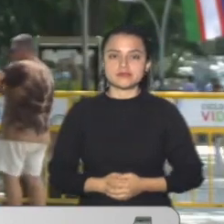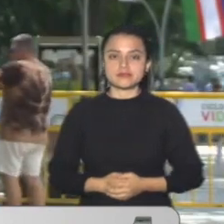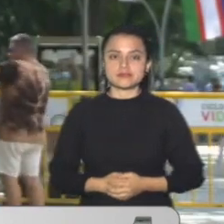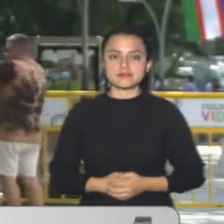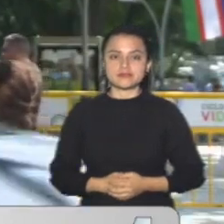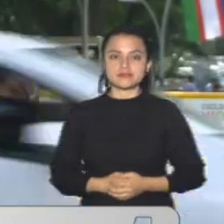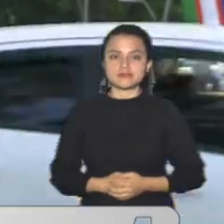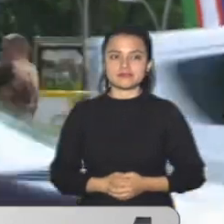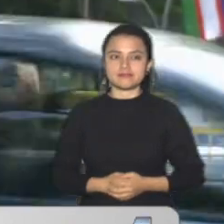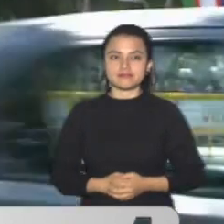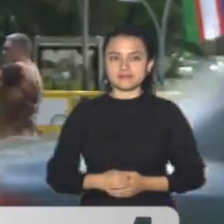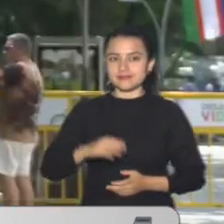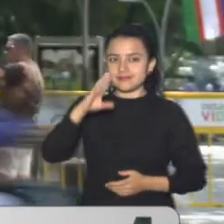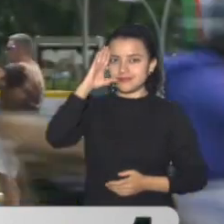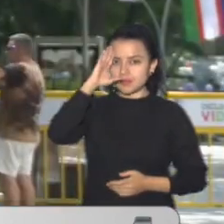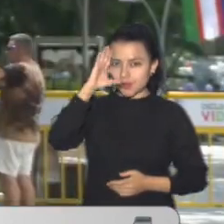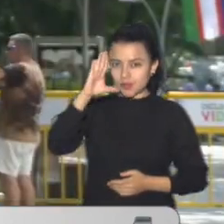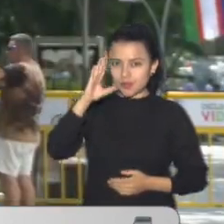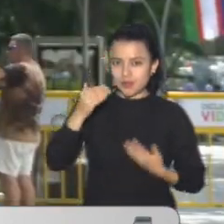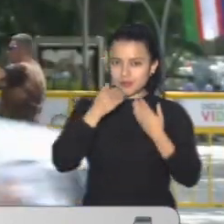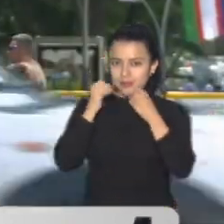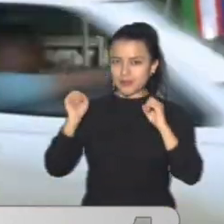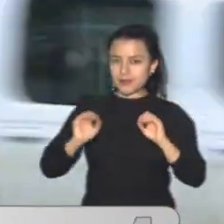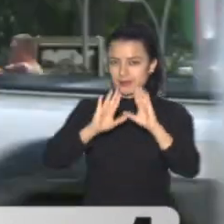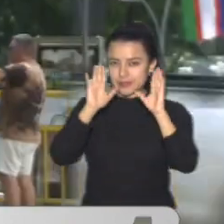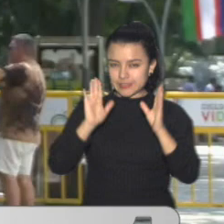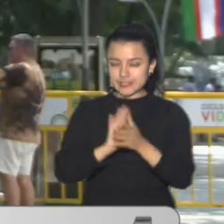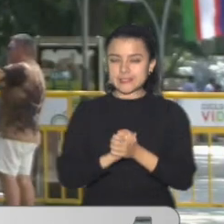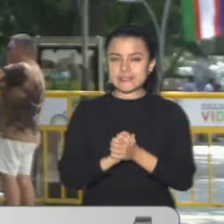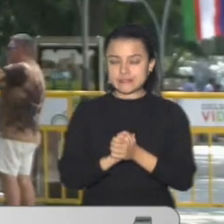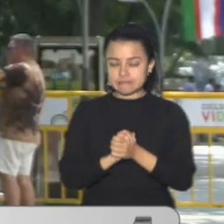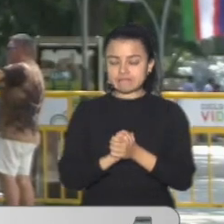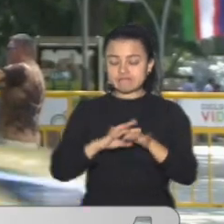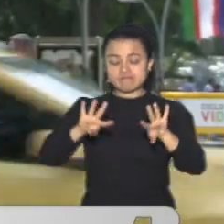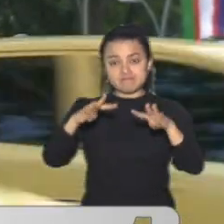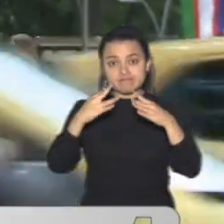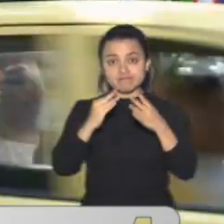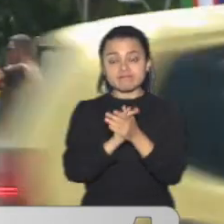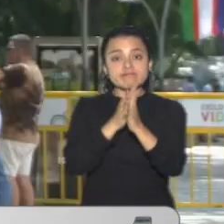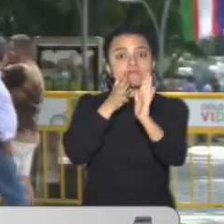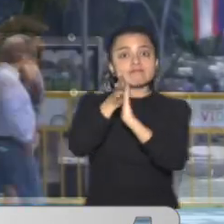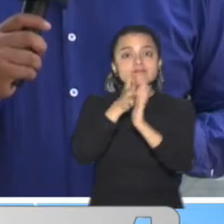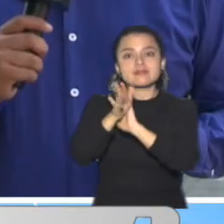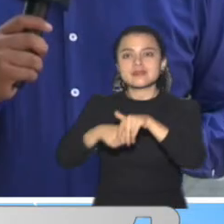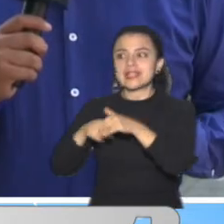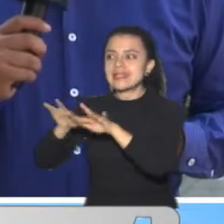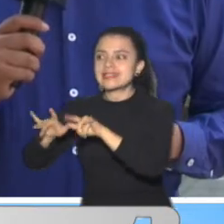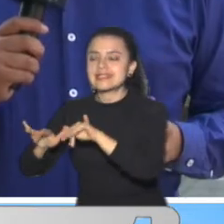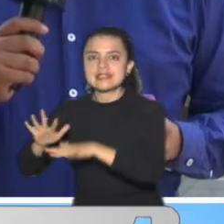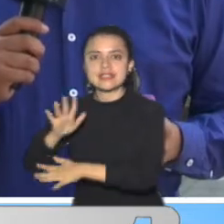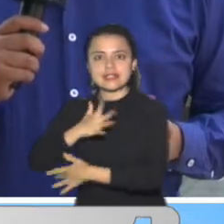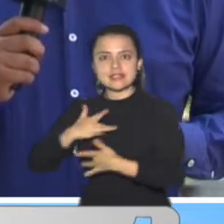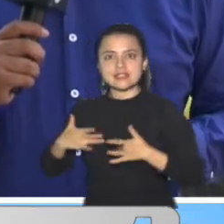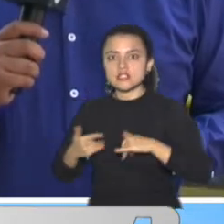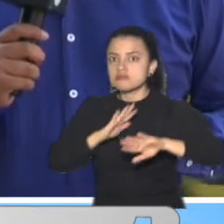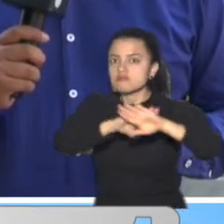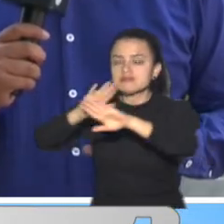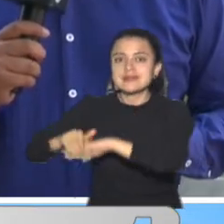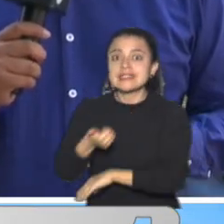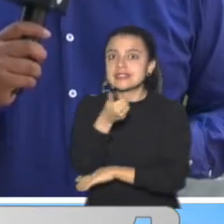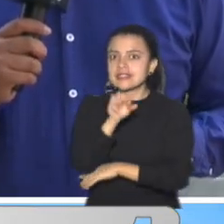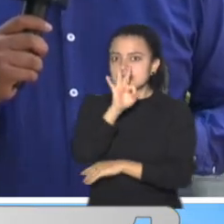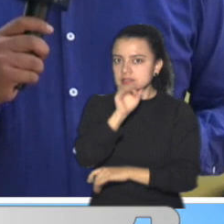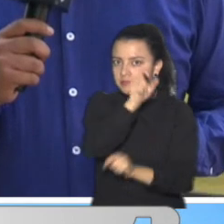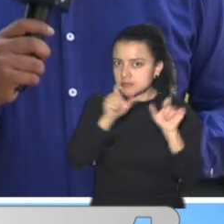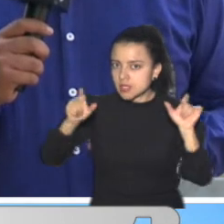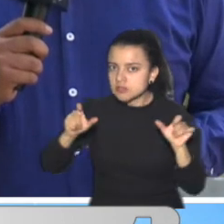hola muy buenos dias luisa televidentes de acuerdo con el último reporte que entregó la secretaria de salud desde el valle del cauca hay 13 personas